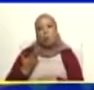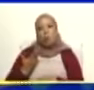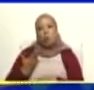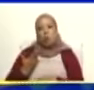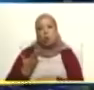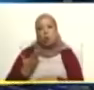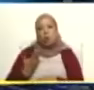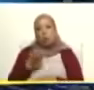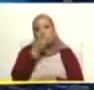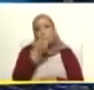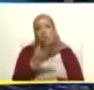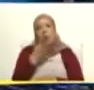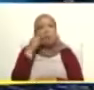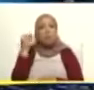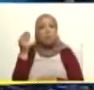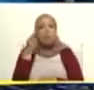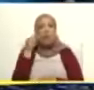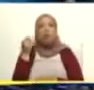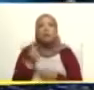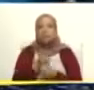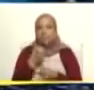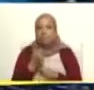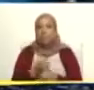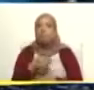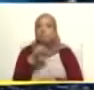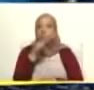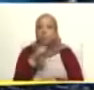con la buena experiencia que hemos tenido en el pasado,